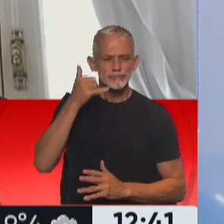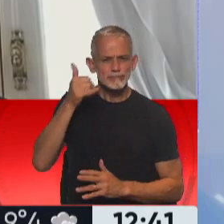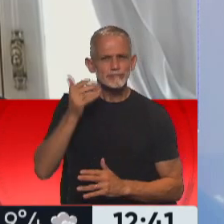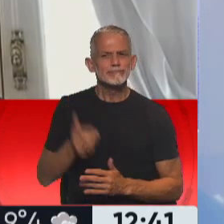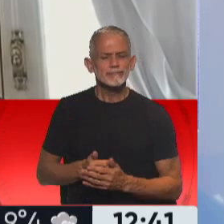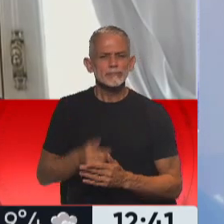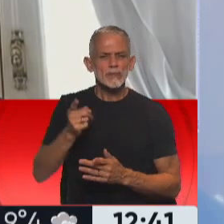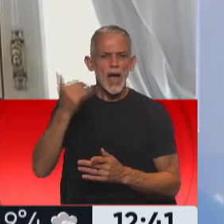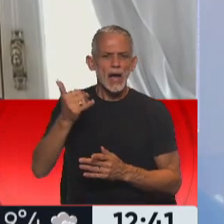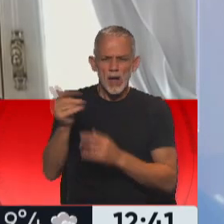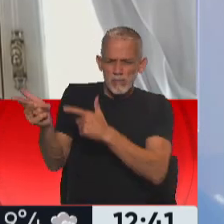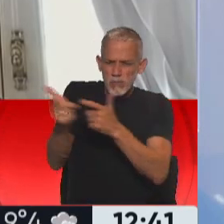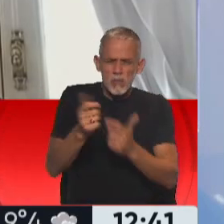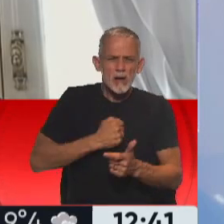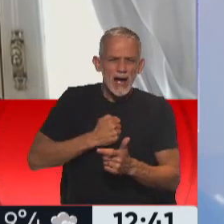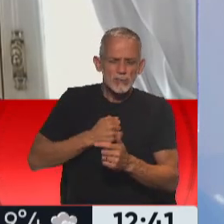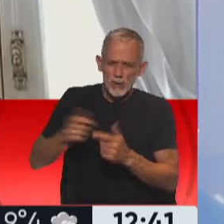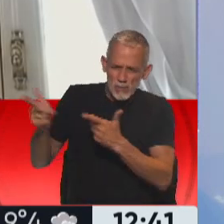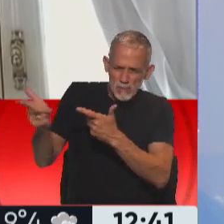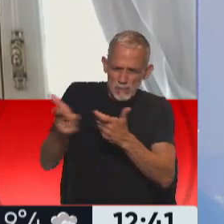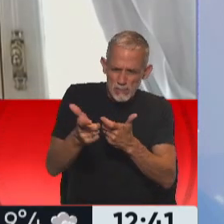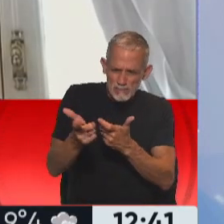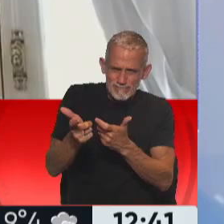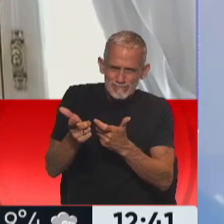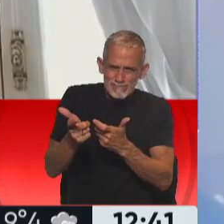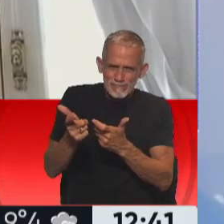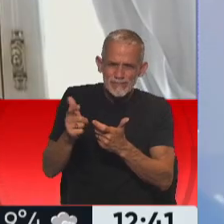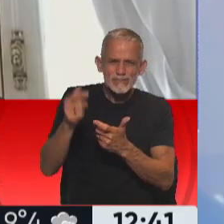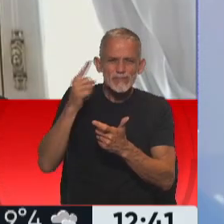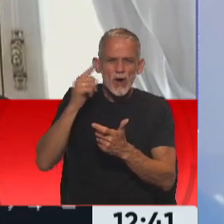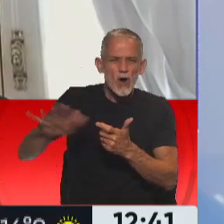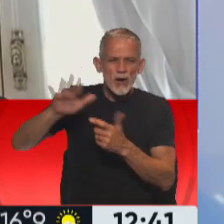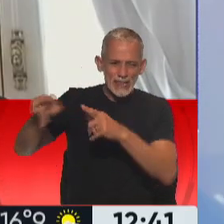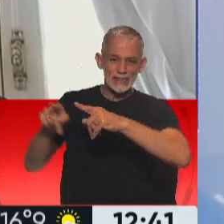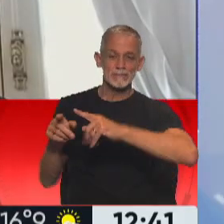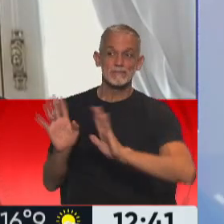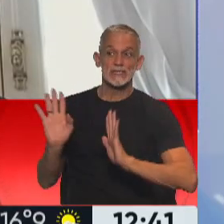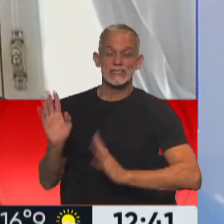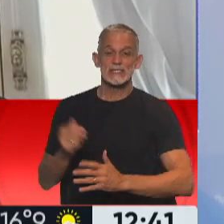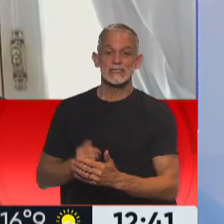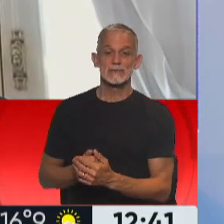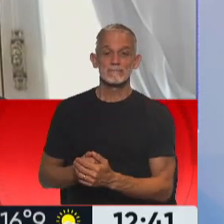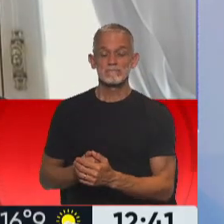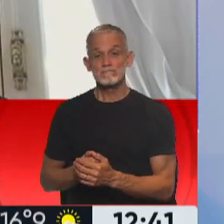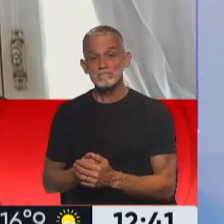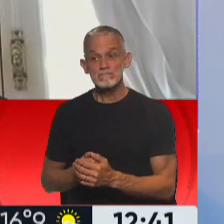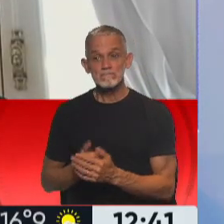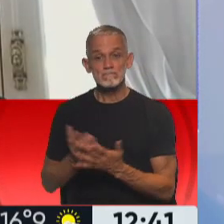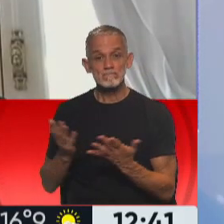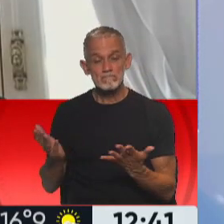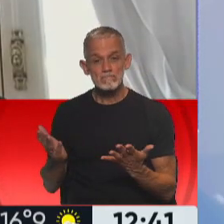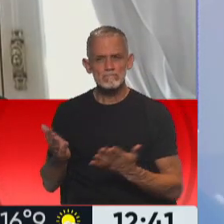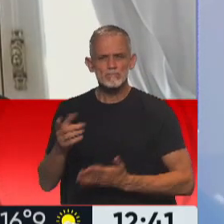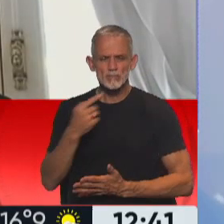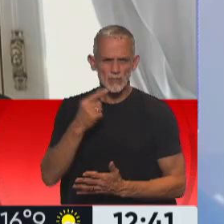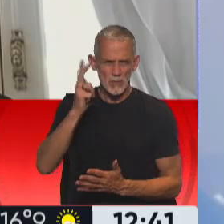persiguiendo o matando cristianos en Medio Oriente, y él